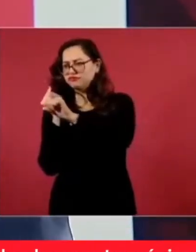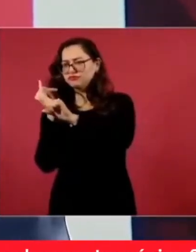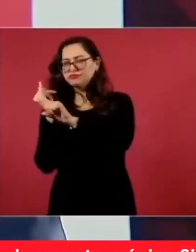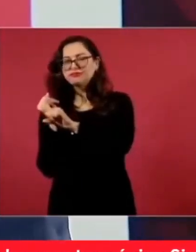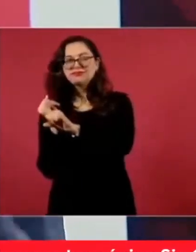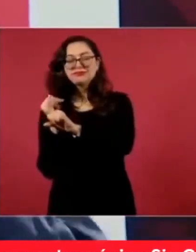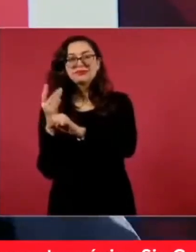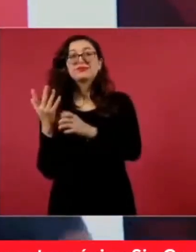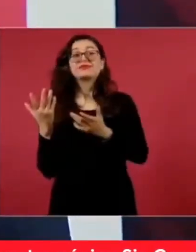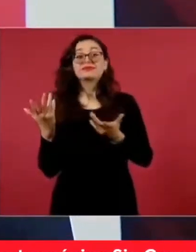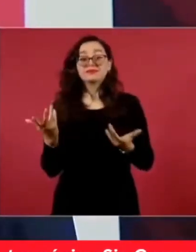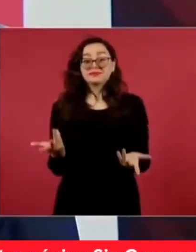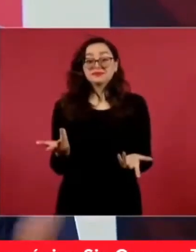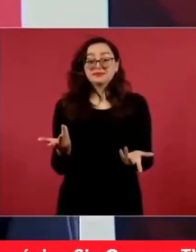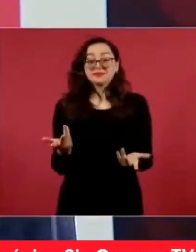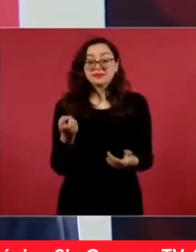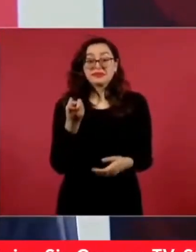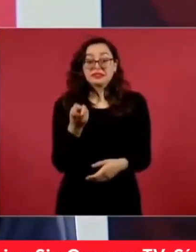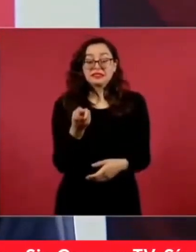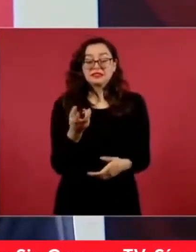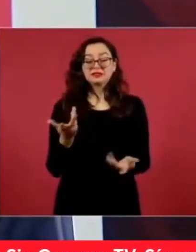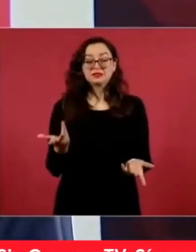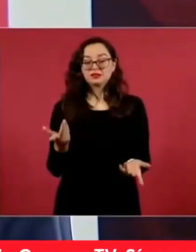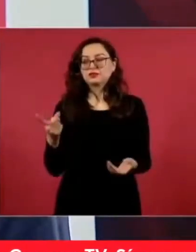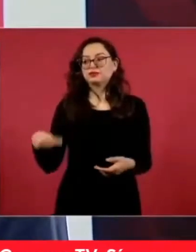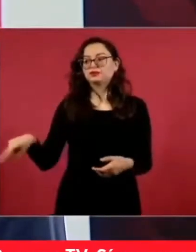Sí, eso no nos tocó a nosotros,